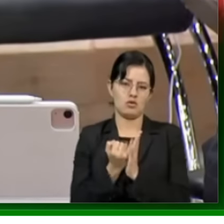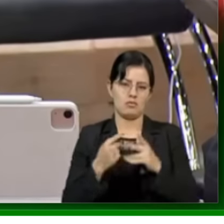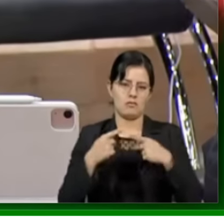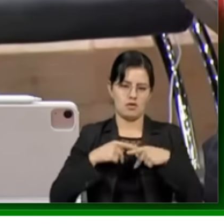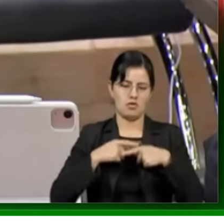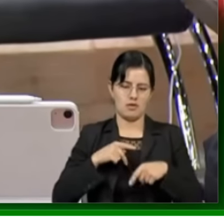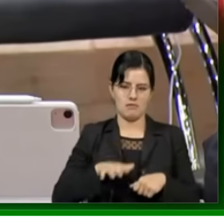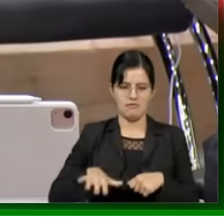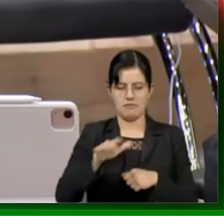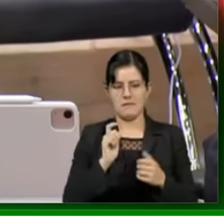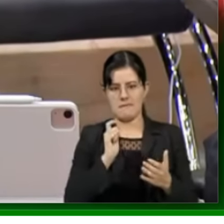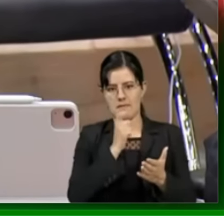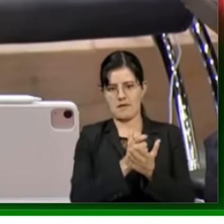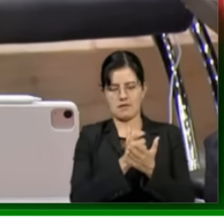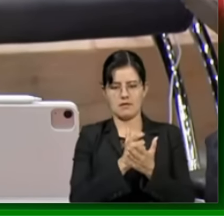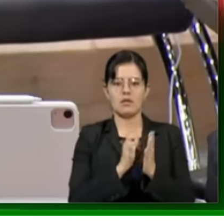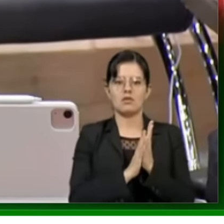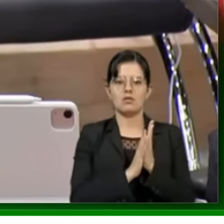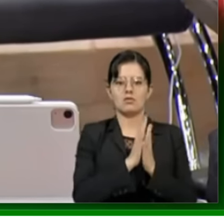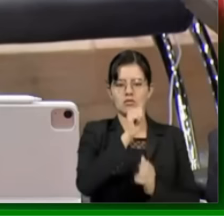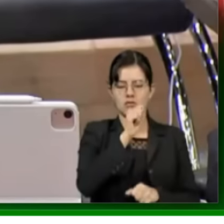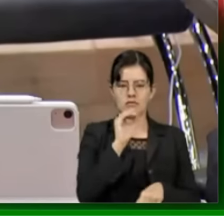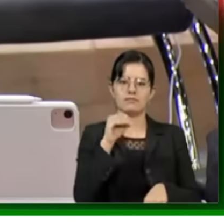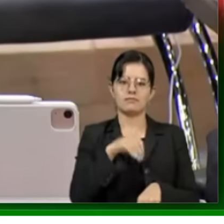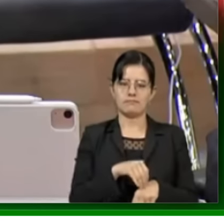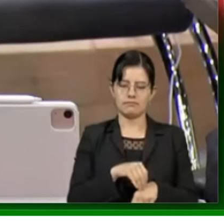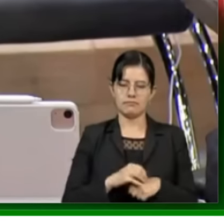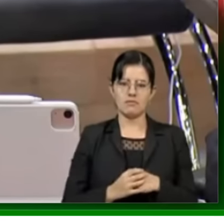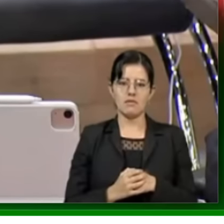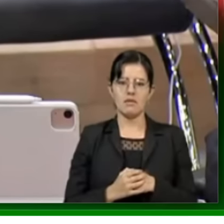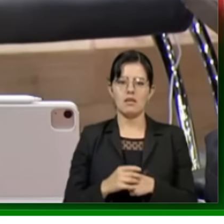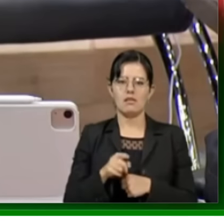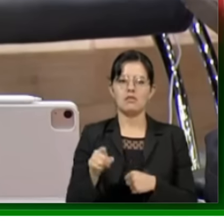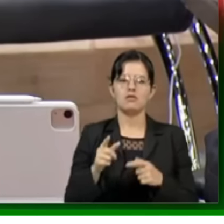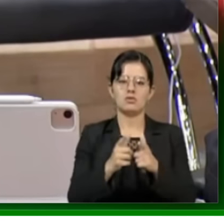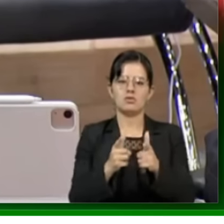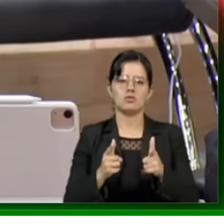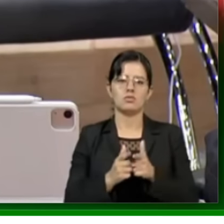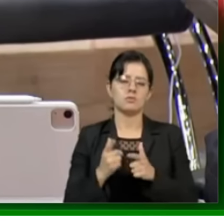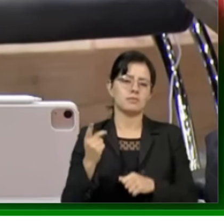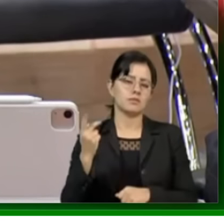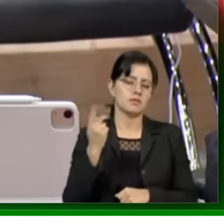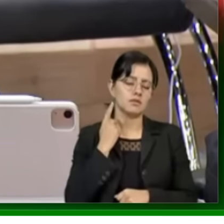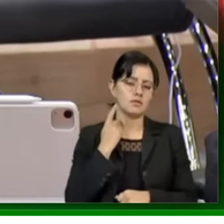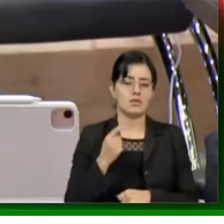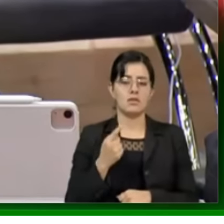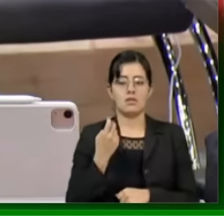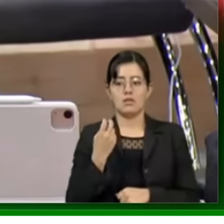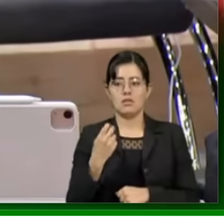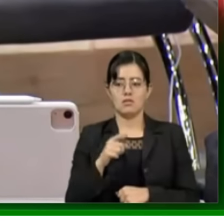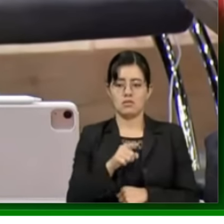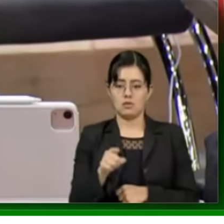ciudadanos y están en la Constitución ningún partido debe condicionar su